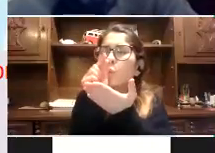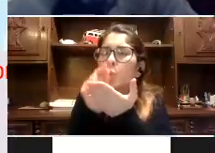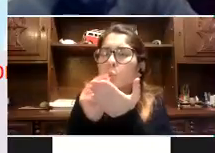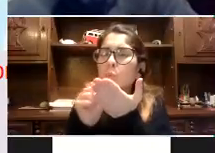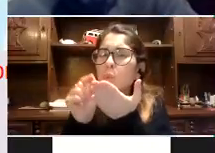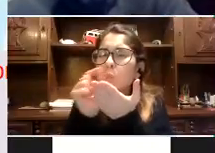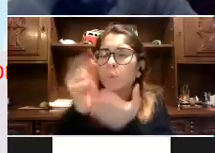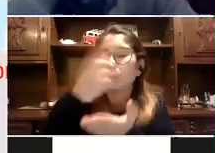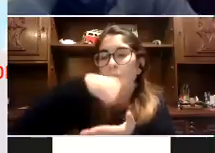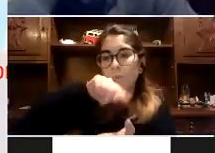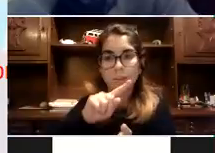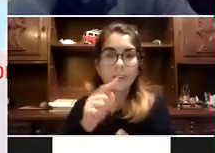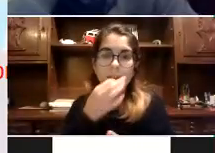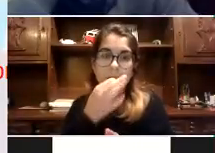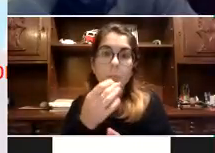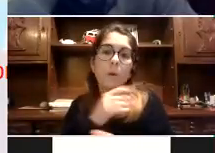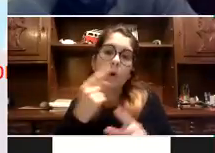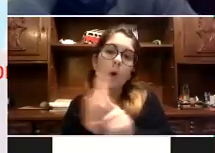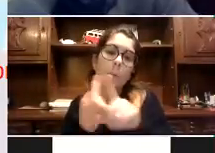estamos hablando cuando hablamos de átomos.